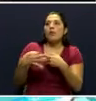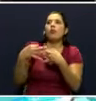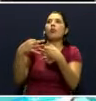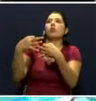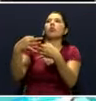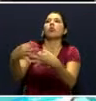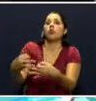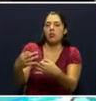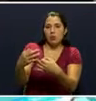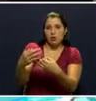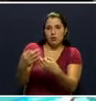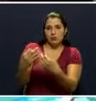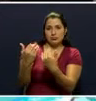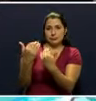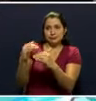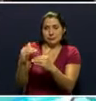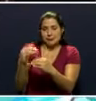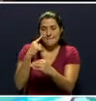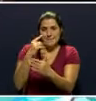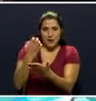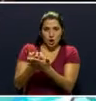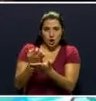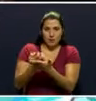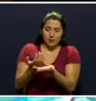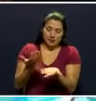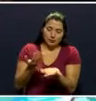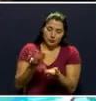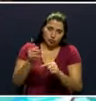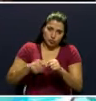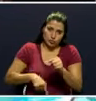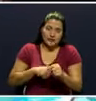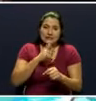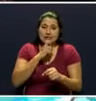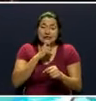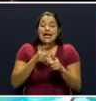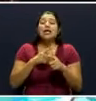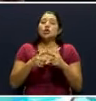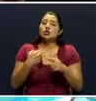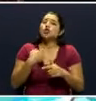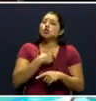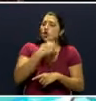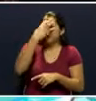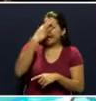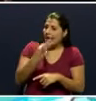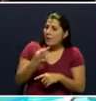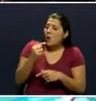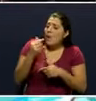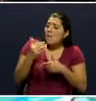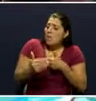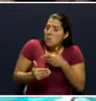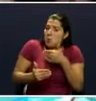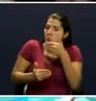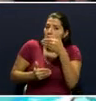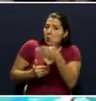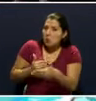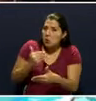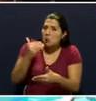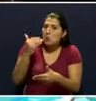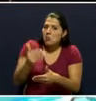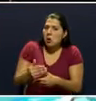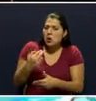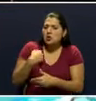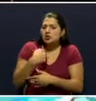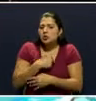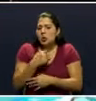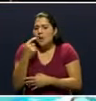sociedad. Entonces, efectivamente, nosotros creemos que poco a poco mientras que nosotros vamos viendo cómo va